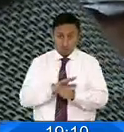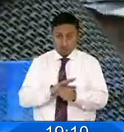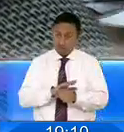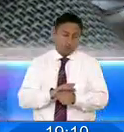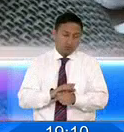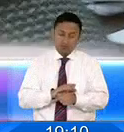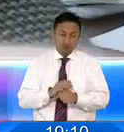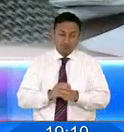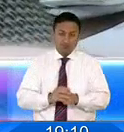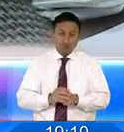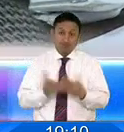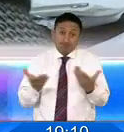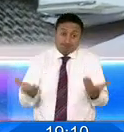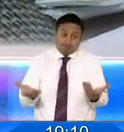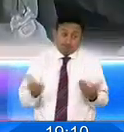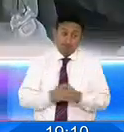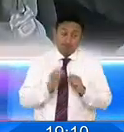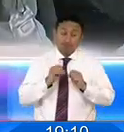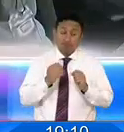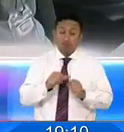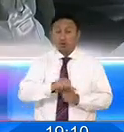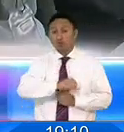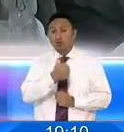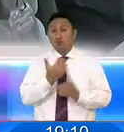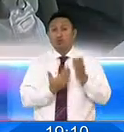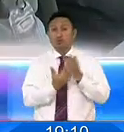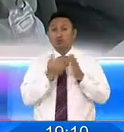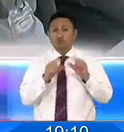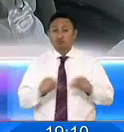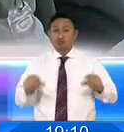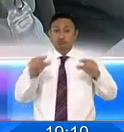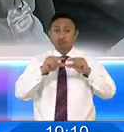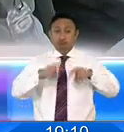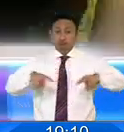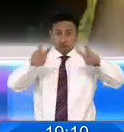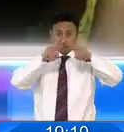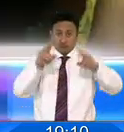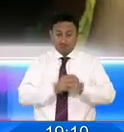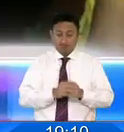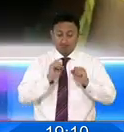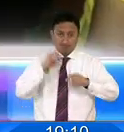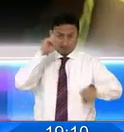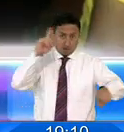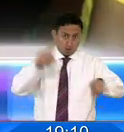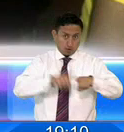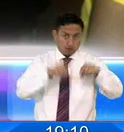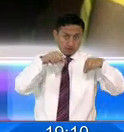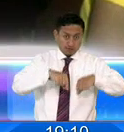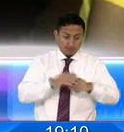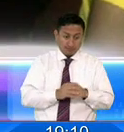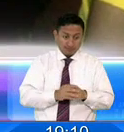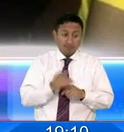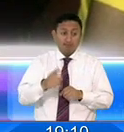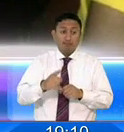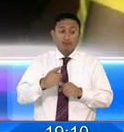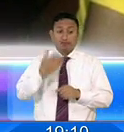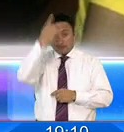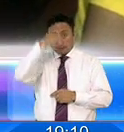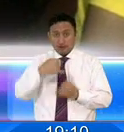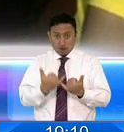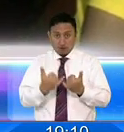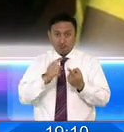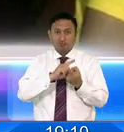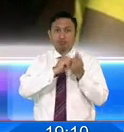suficiente, ocasionando que se deba fijar un nuevo valor. Acordado el mismo, se deberá, explica, revocar las medidas